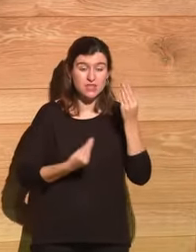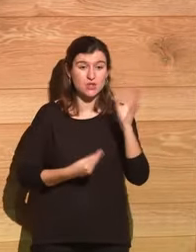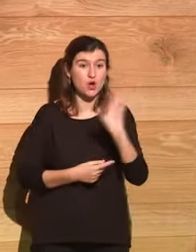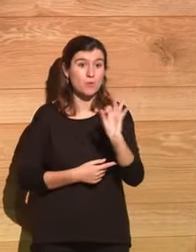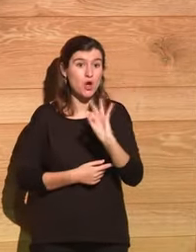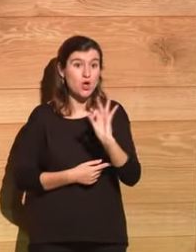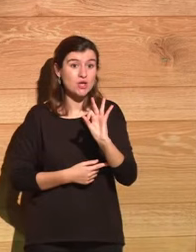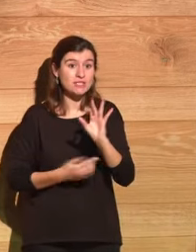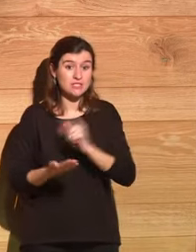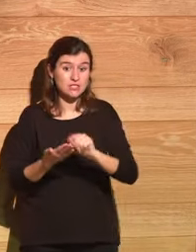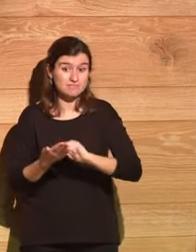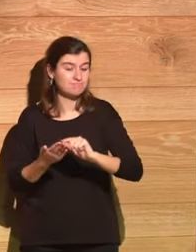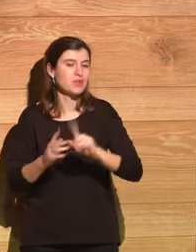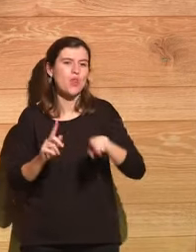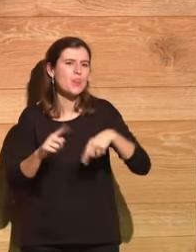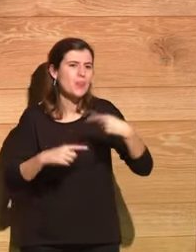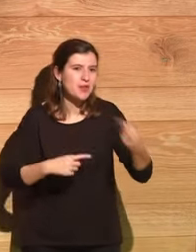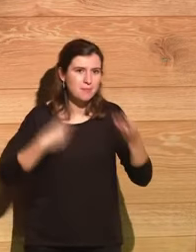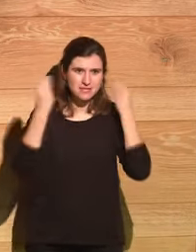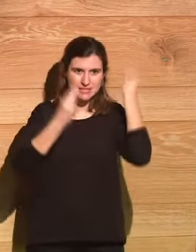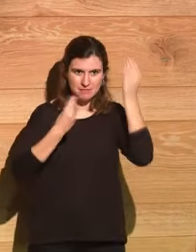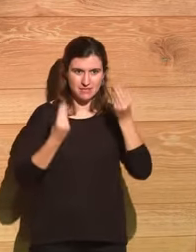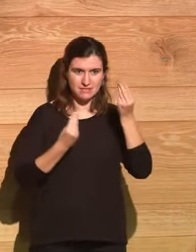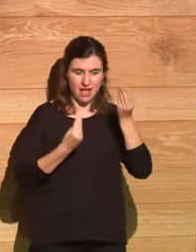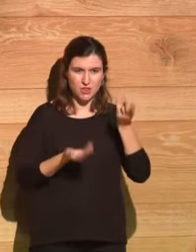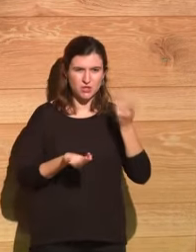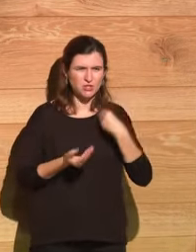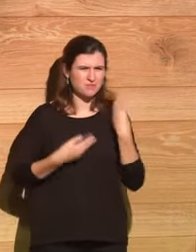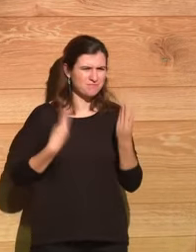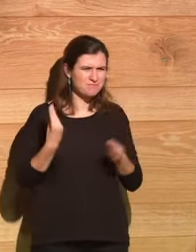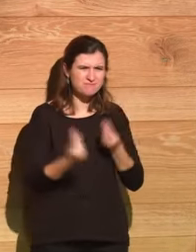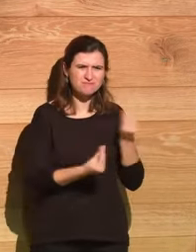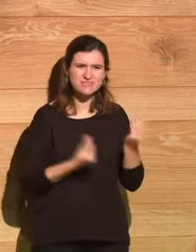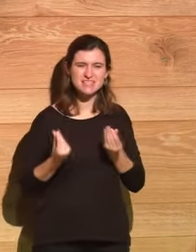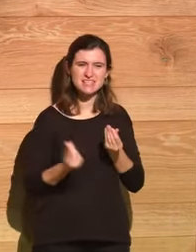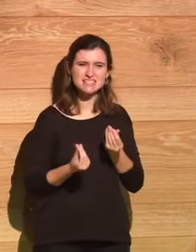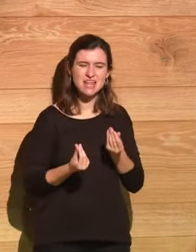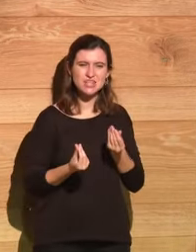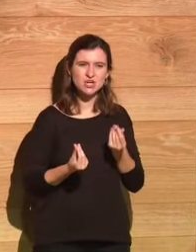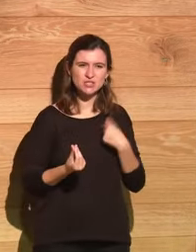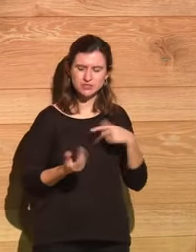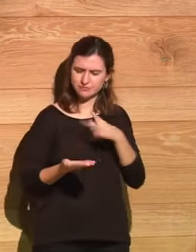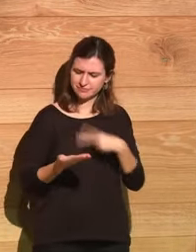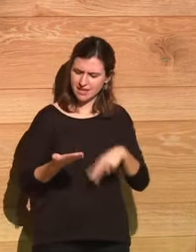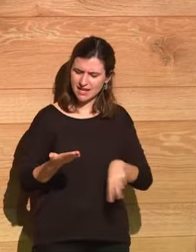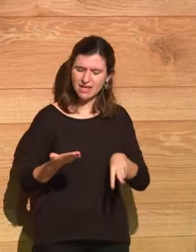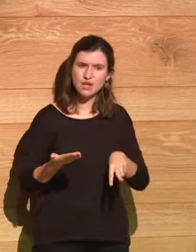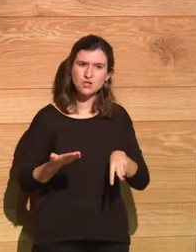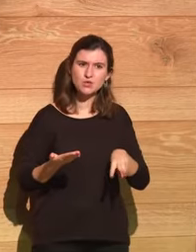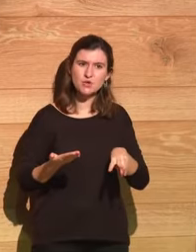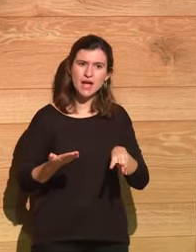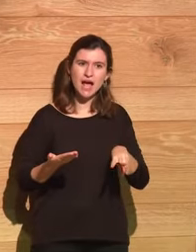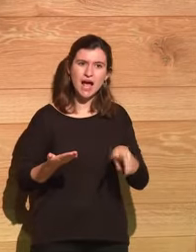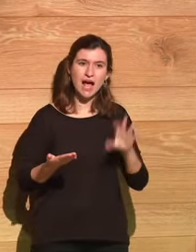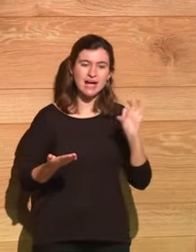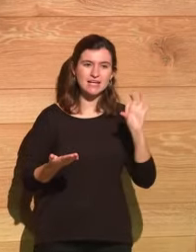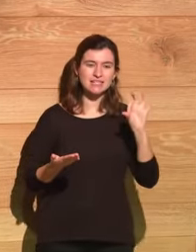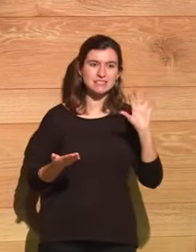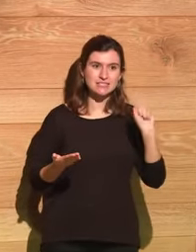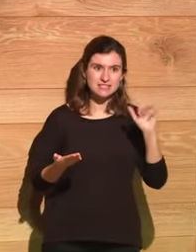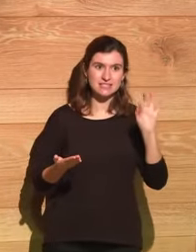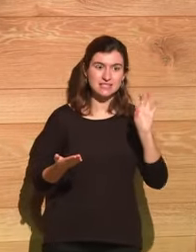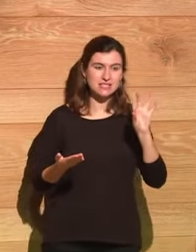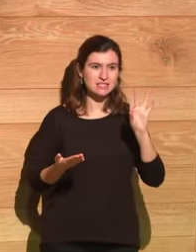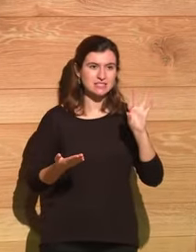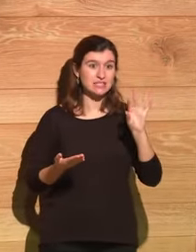Saturnal, ¿no? Por ejemplo. Entonces tengo la sensación de que yo ya llego como lectora a esa Safo que ella dibuja y